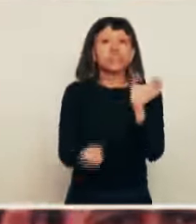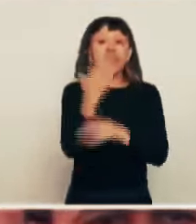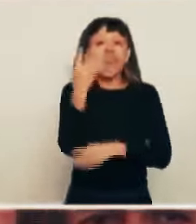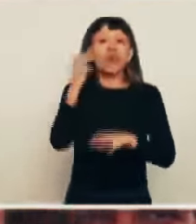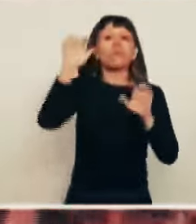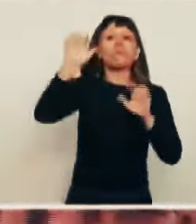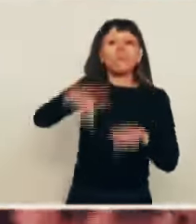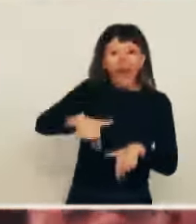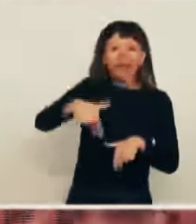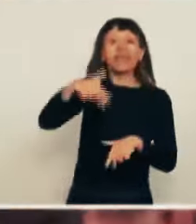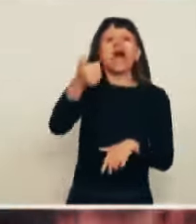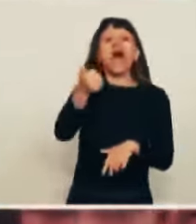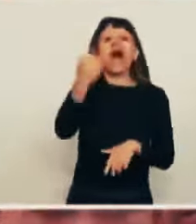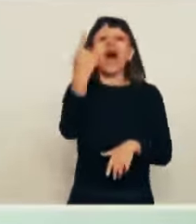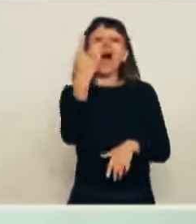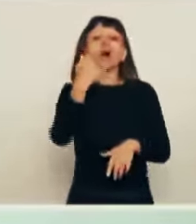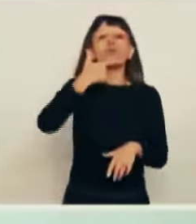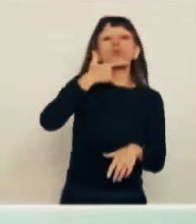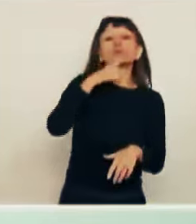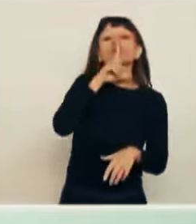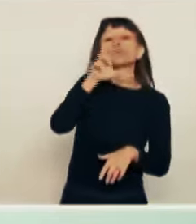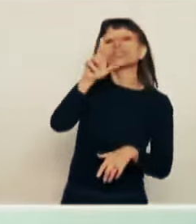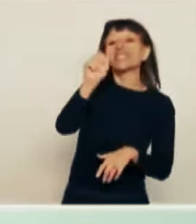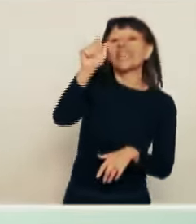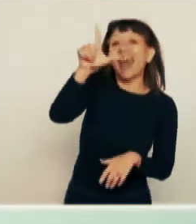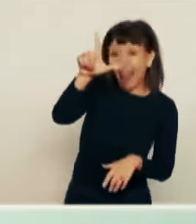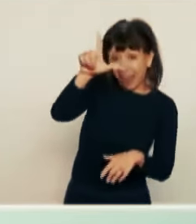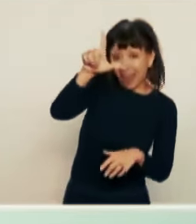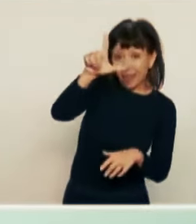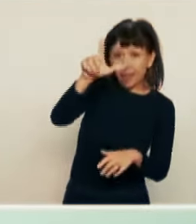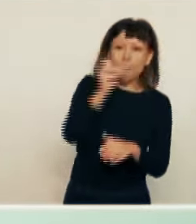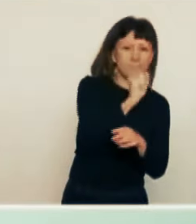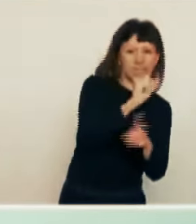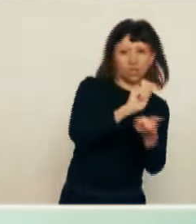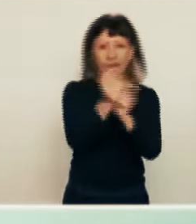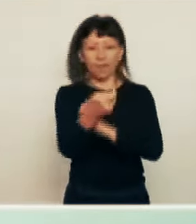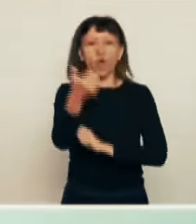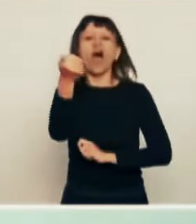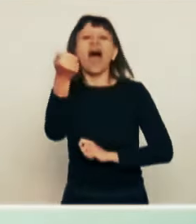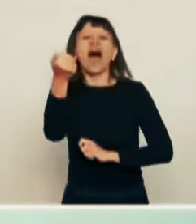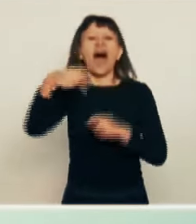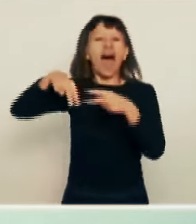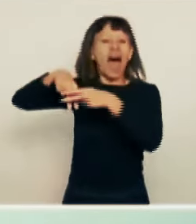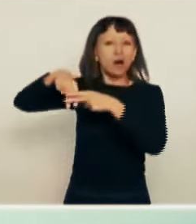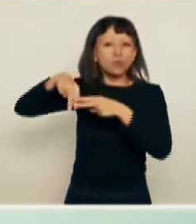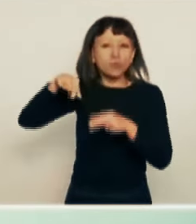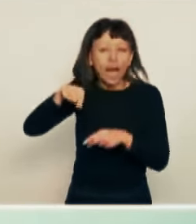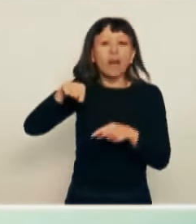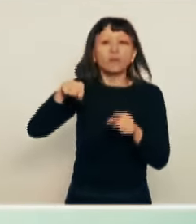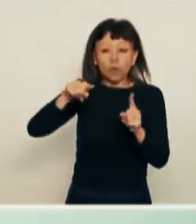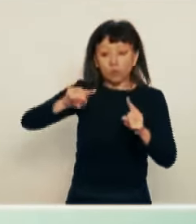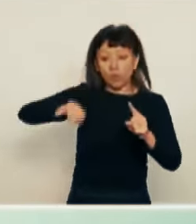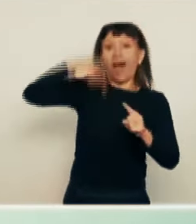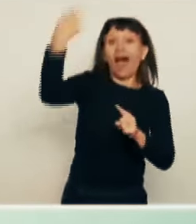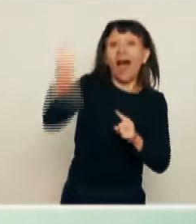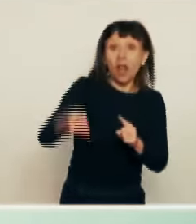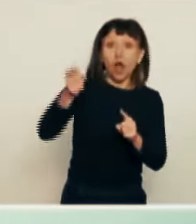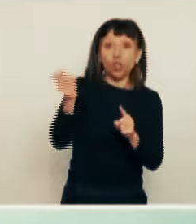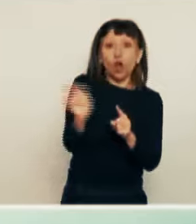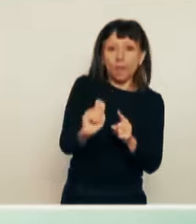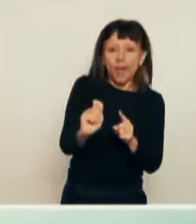el plan Austral, que hubo desagio, cambio de moneda y demás, y la inflación al mes siguiente fue un dígito. Porque un